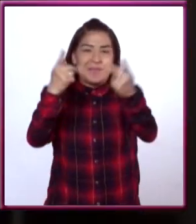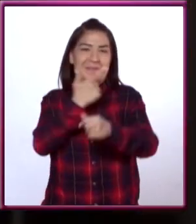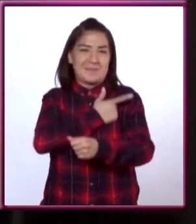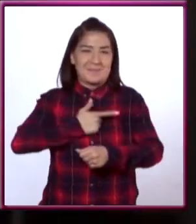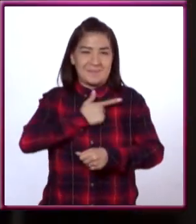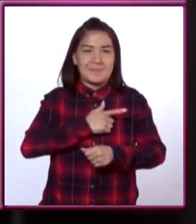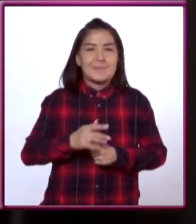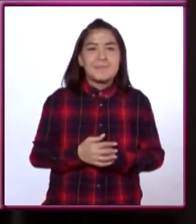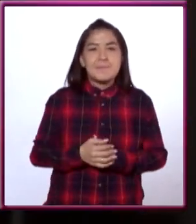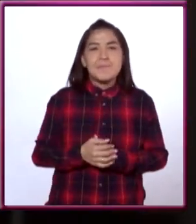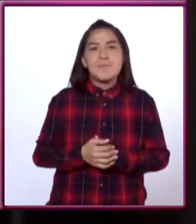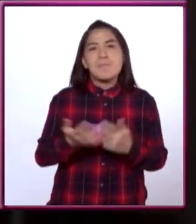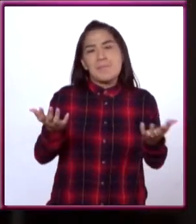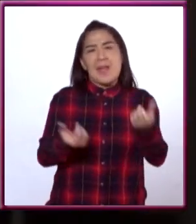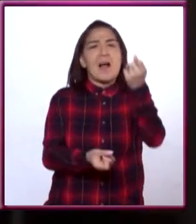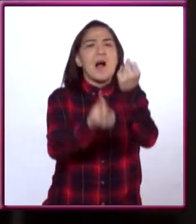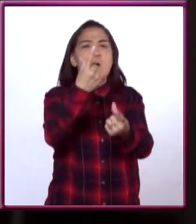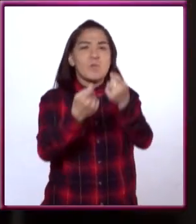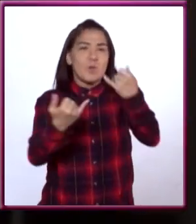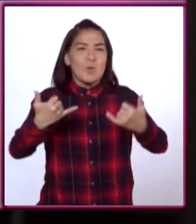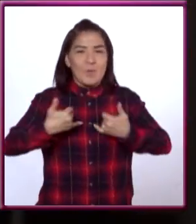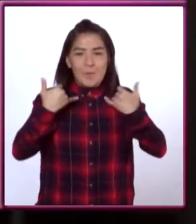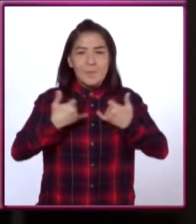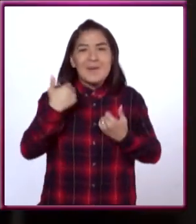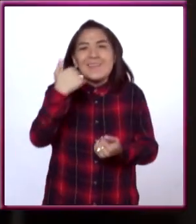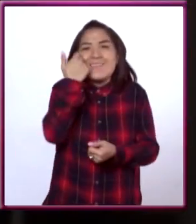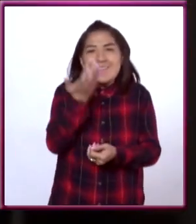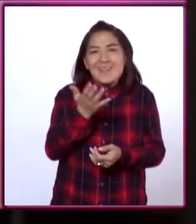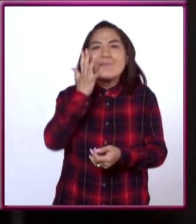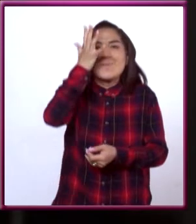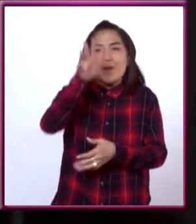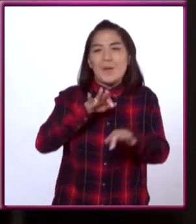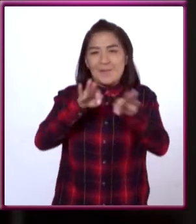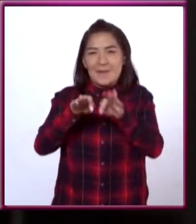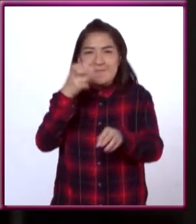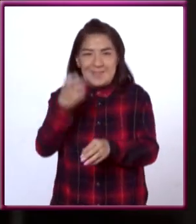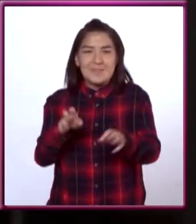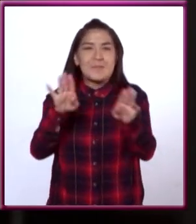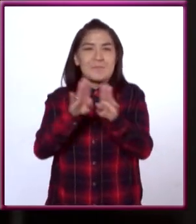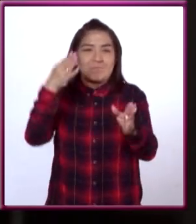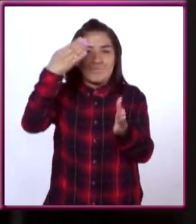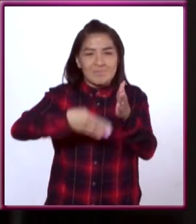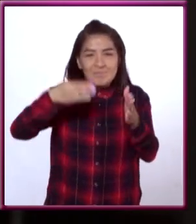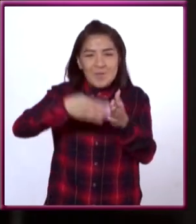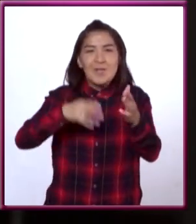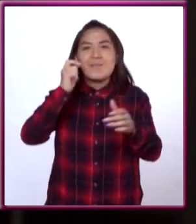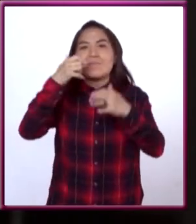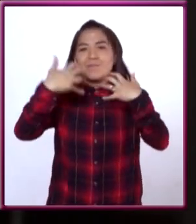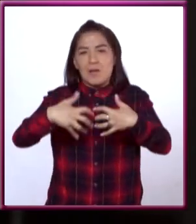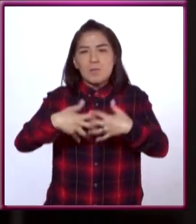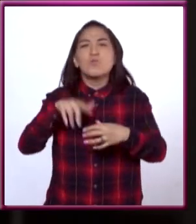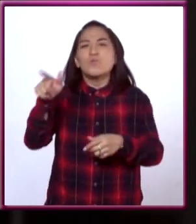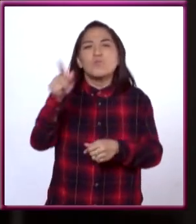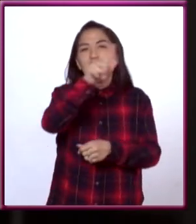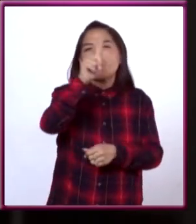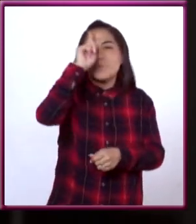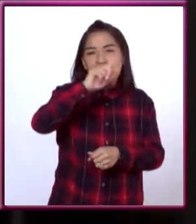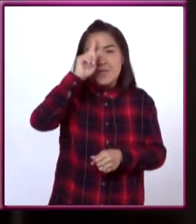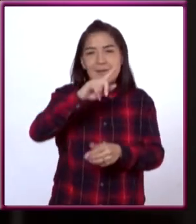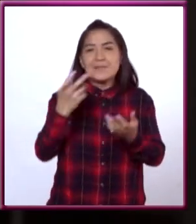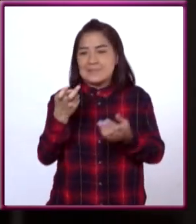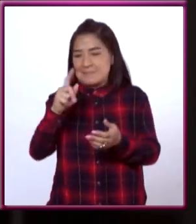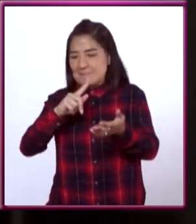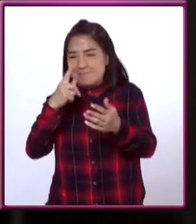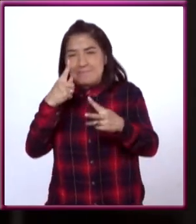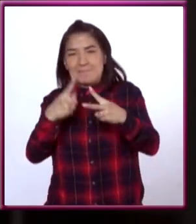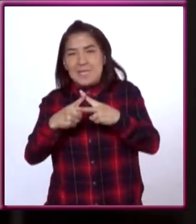Y si alguno de nuestros jóvenes en el programa quisiera dedicarse a esta industria automotriz, pues ¿qué les recomendarías desde el lado